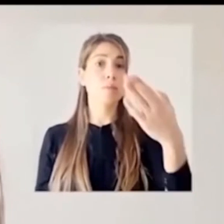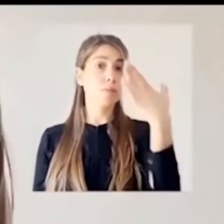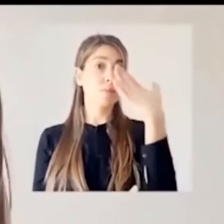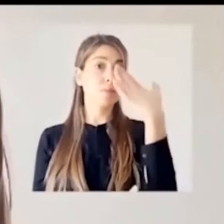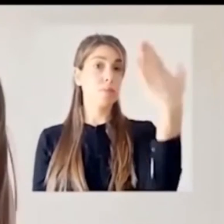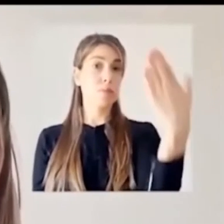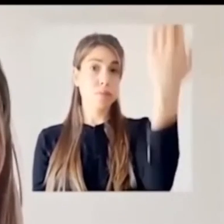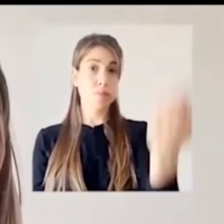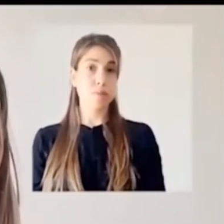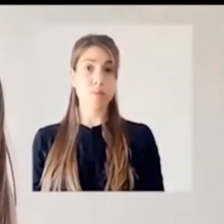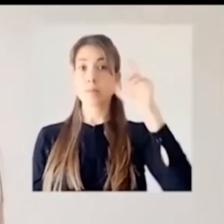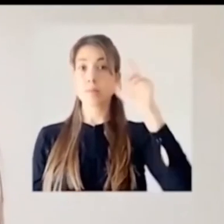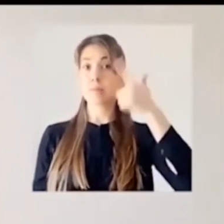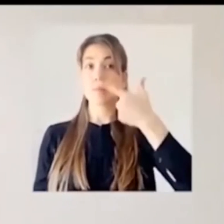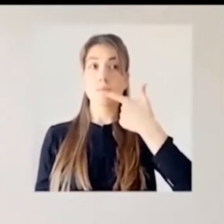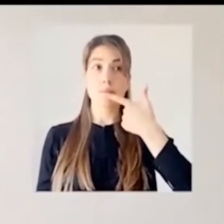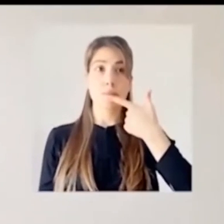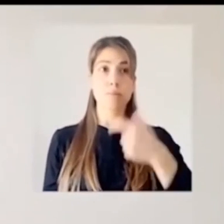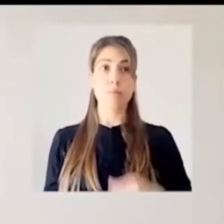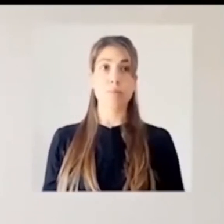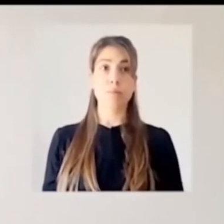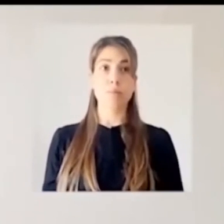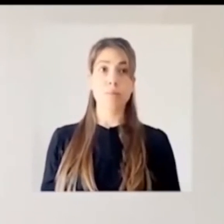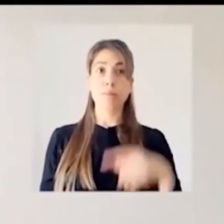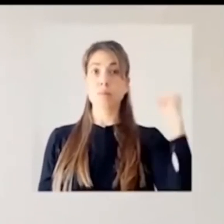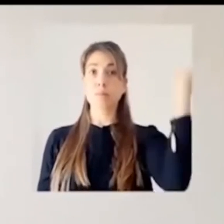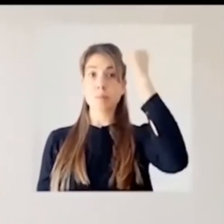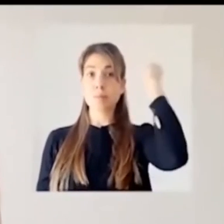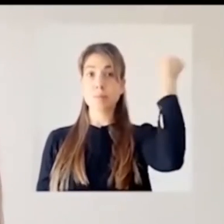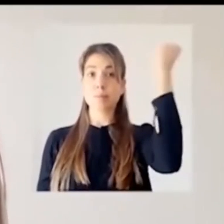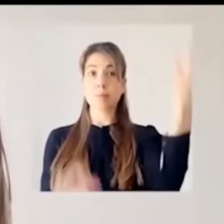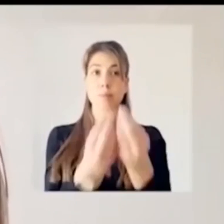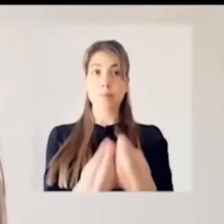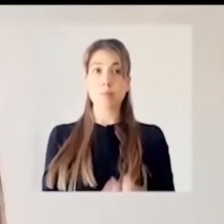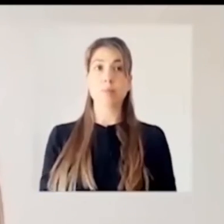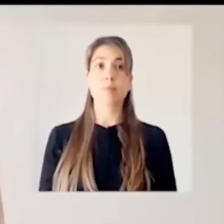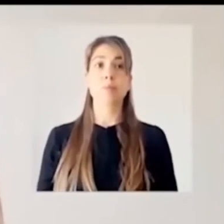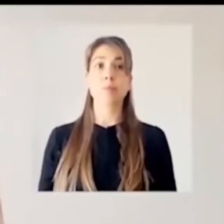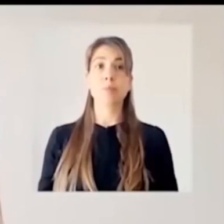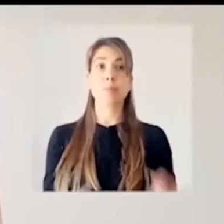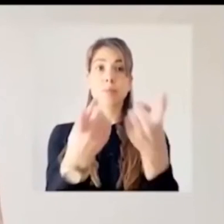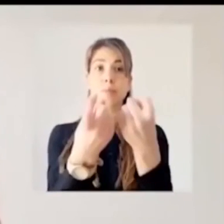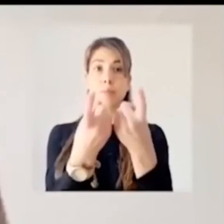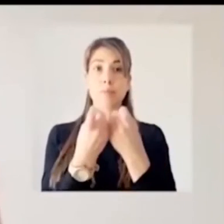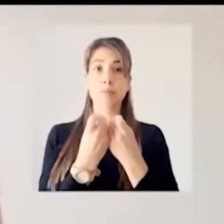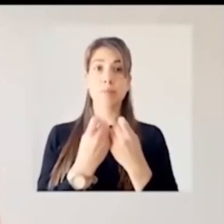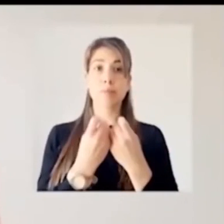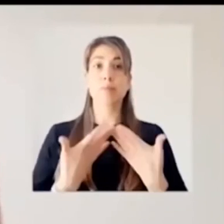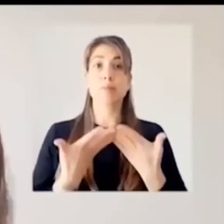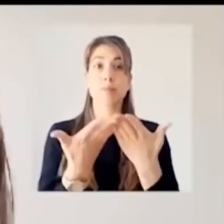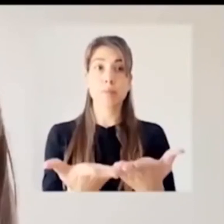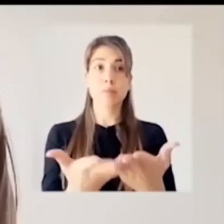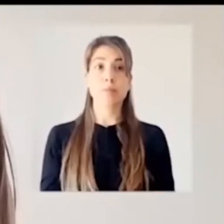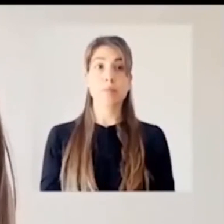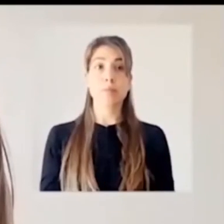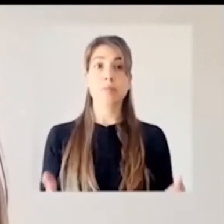y como una oportunidad a todo lo que tiene que ver con poder involucrar esta lengua en un proyecto que